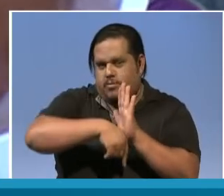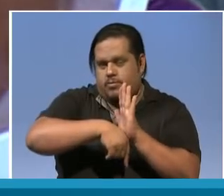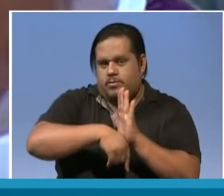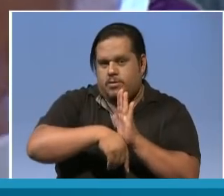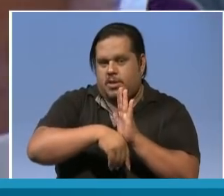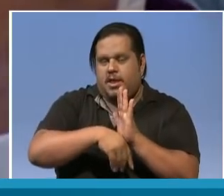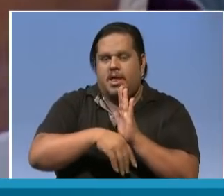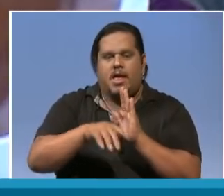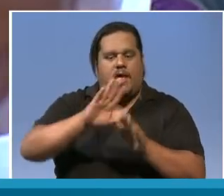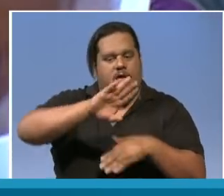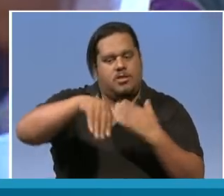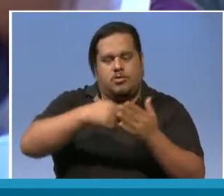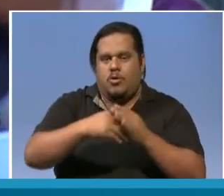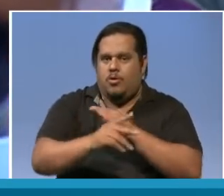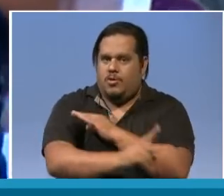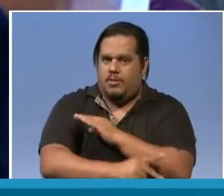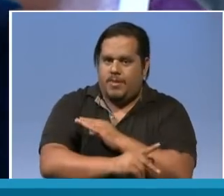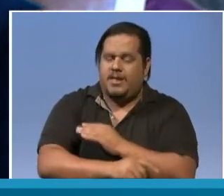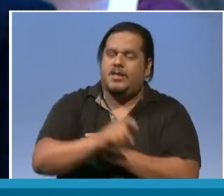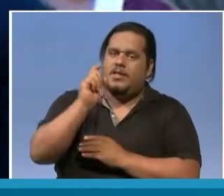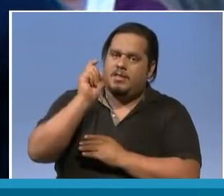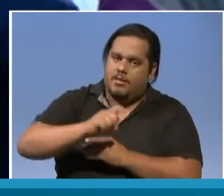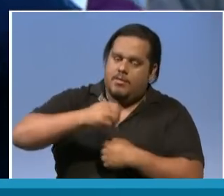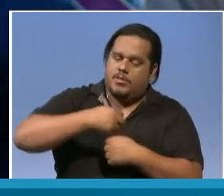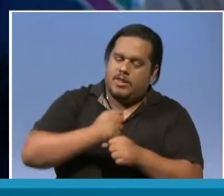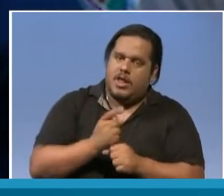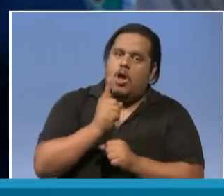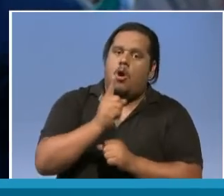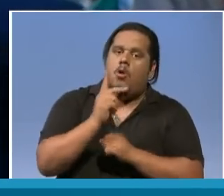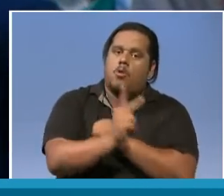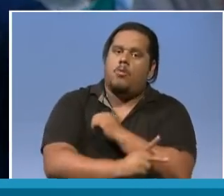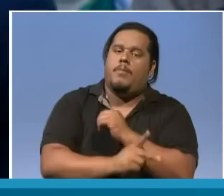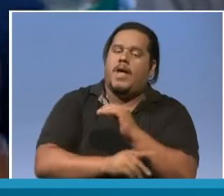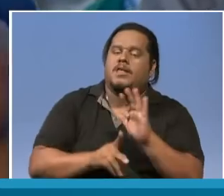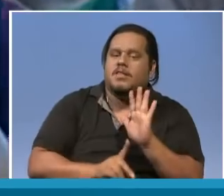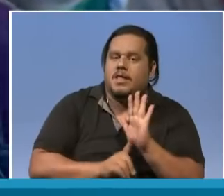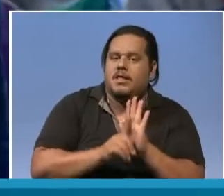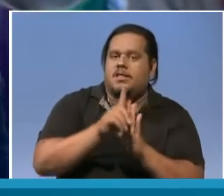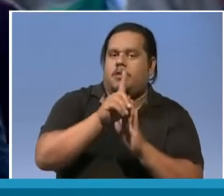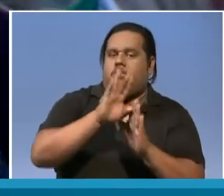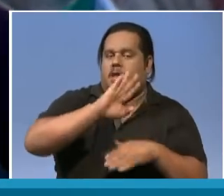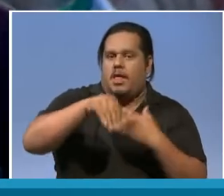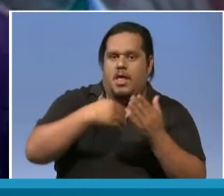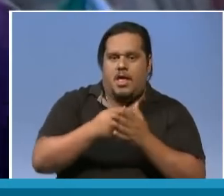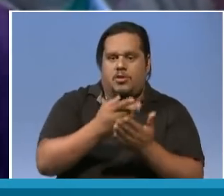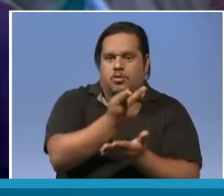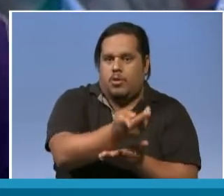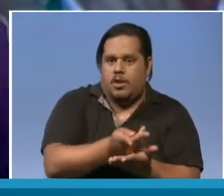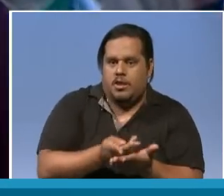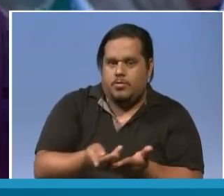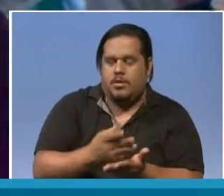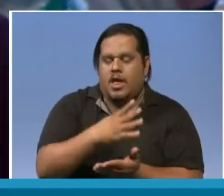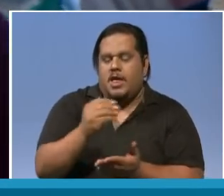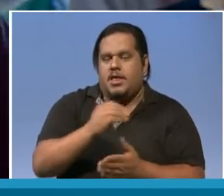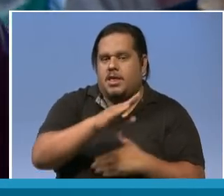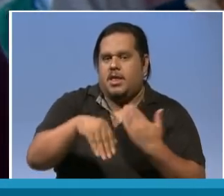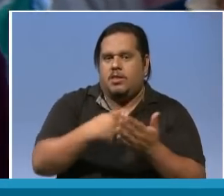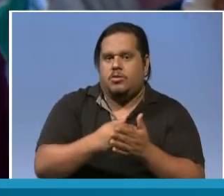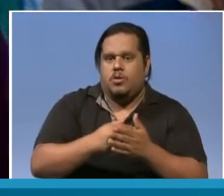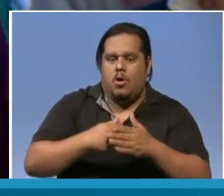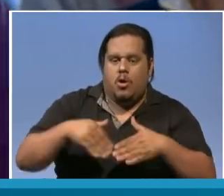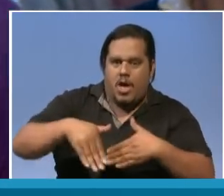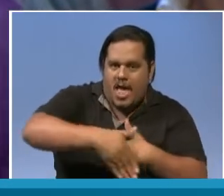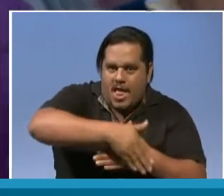del territorio nacional. Tenemos que hacer un país desarrollado en todas las provincias y en todo el